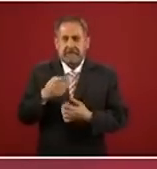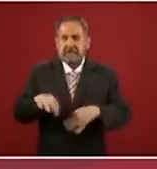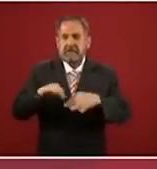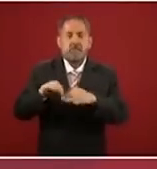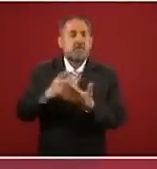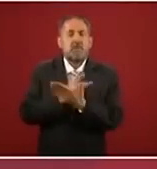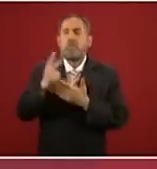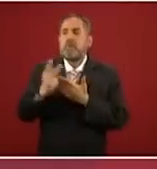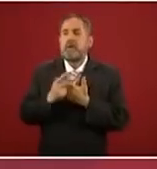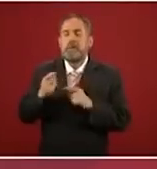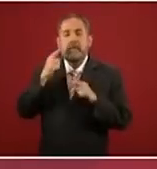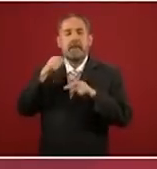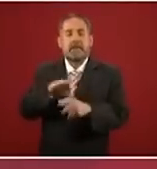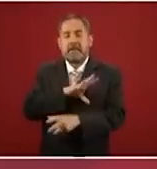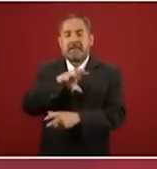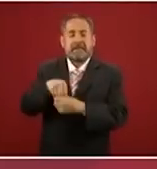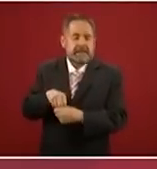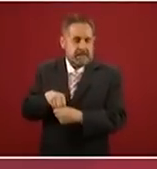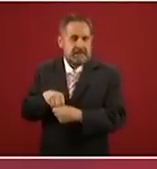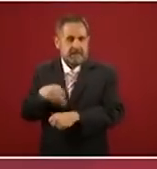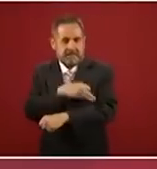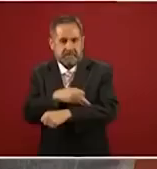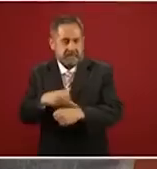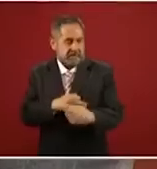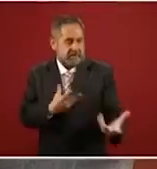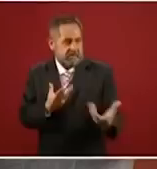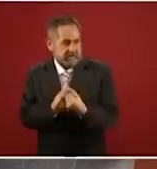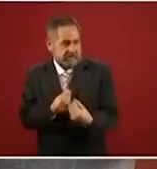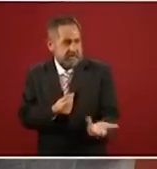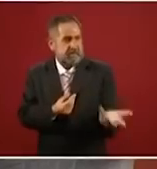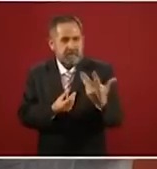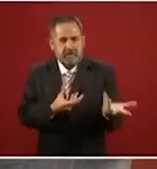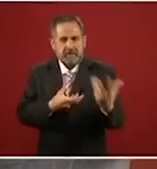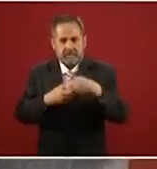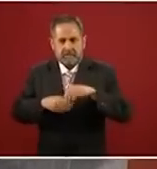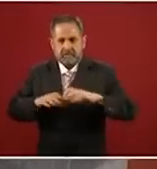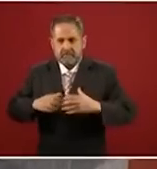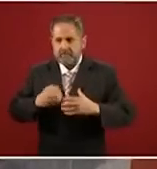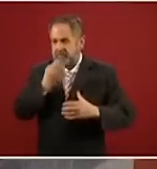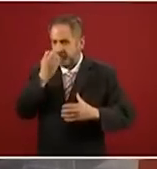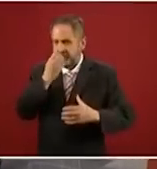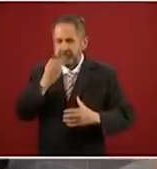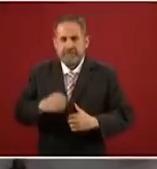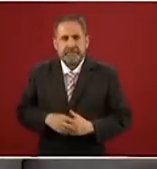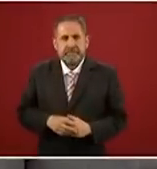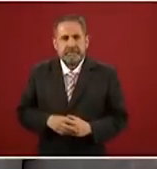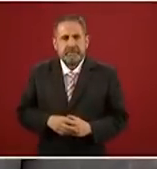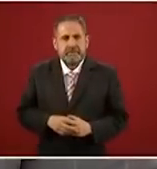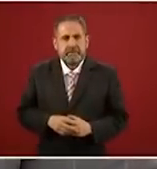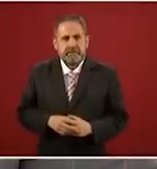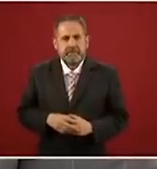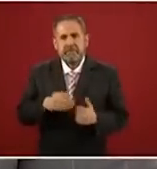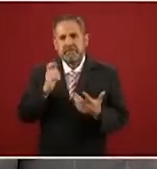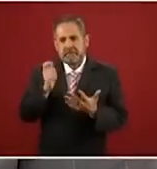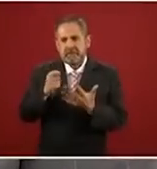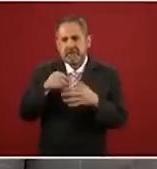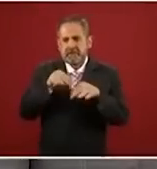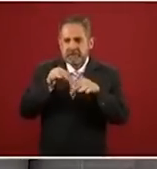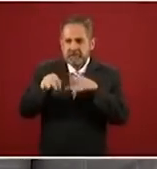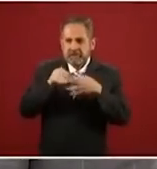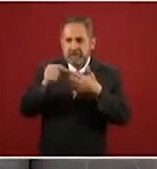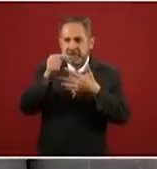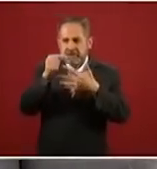programas de integración familiar endes cuerpo entonces tenemos que trabajar